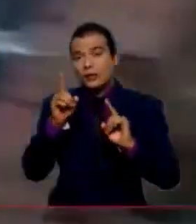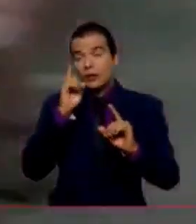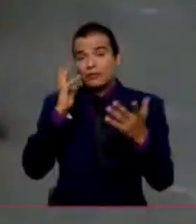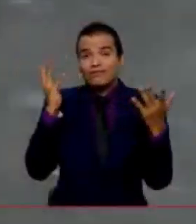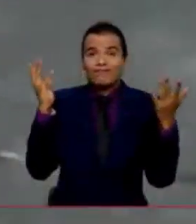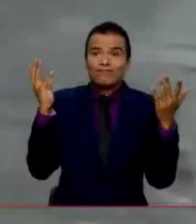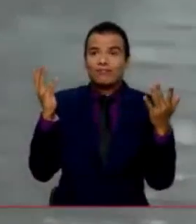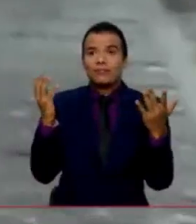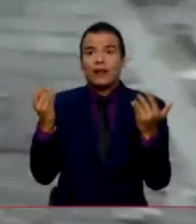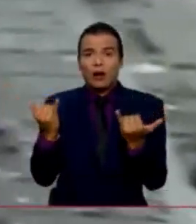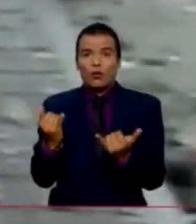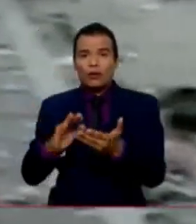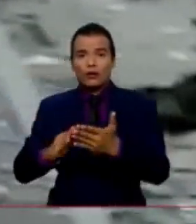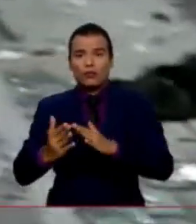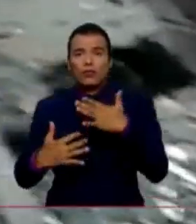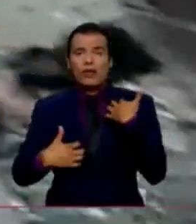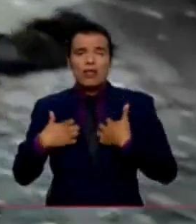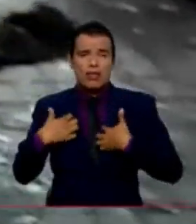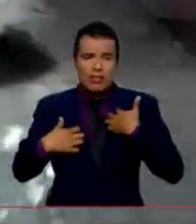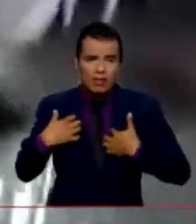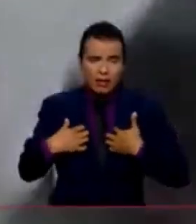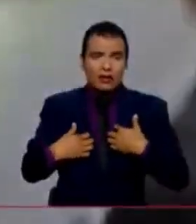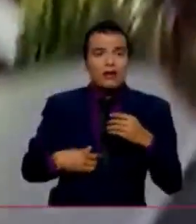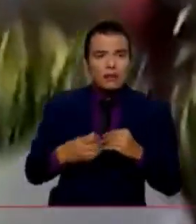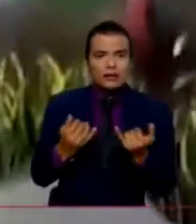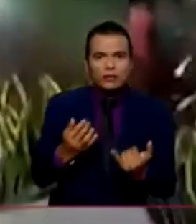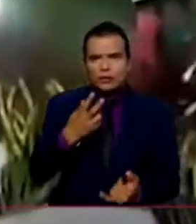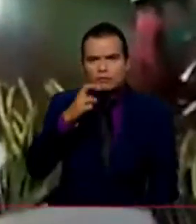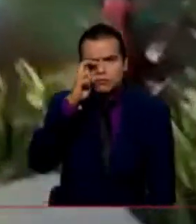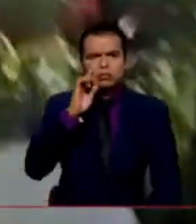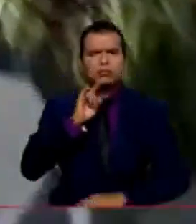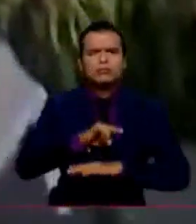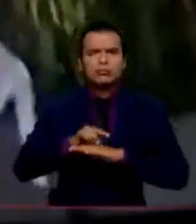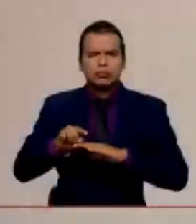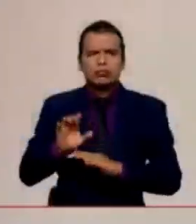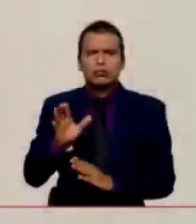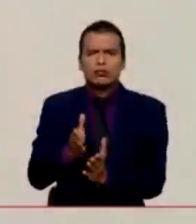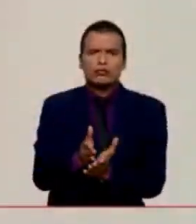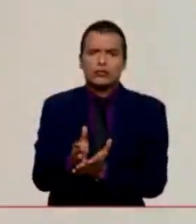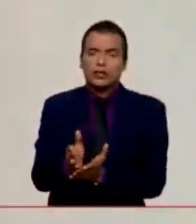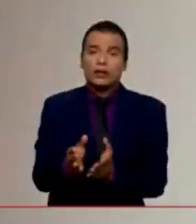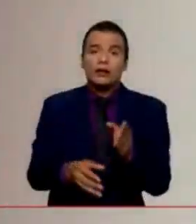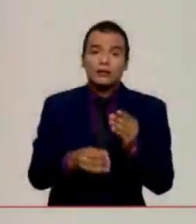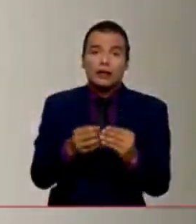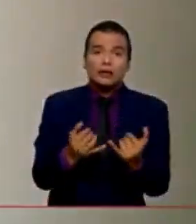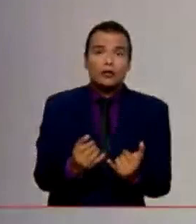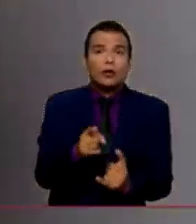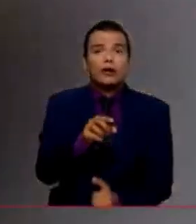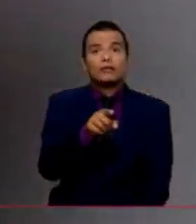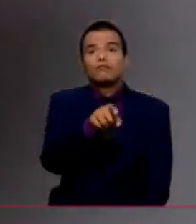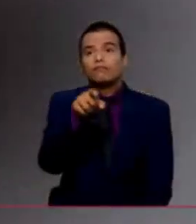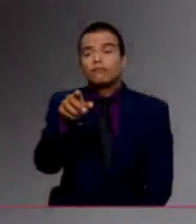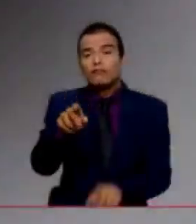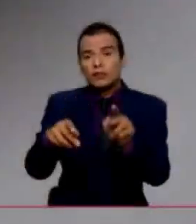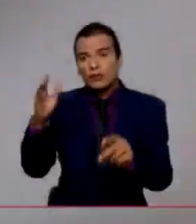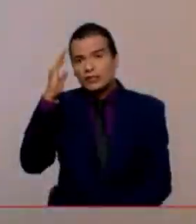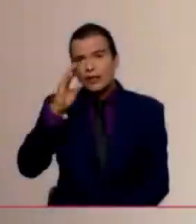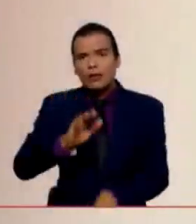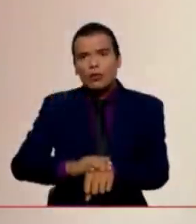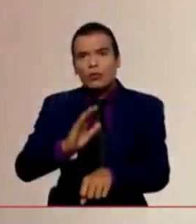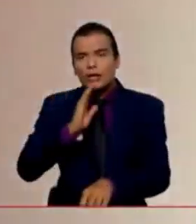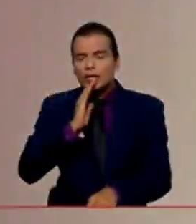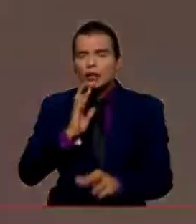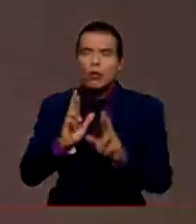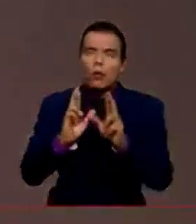fuertes operativos con el fin de evitar una tragedia. Asimismo, la policía espera información valiosa con la que se pueda capturar a